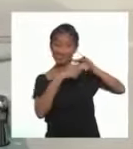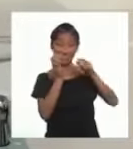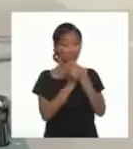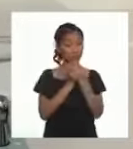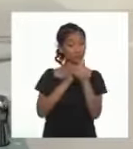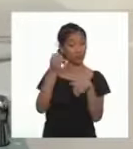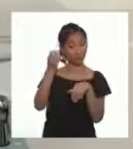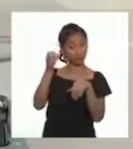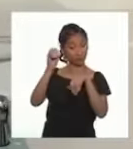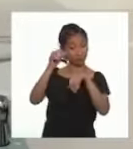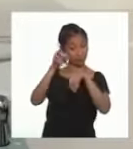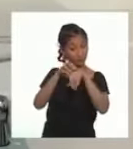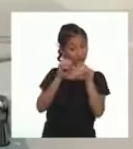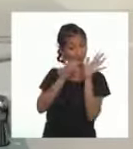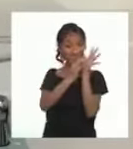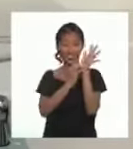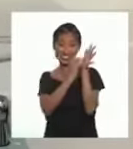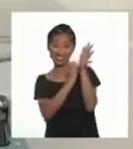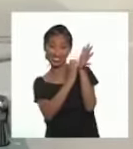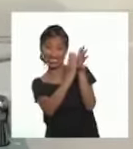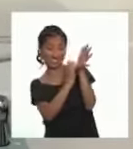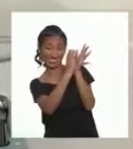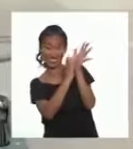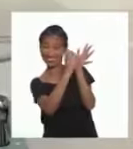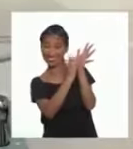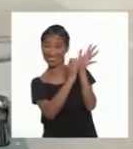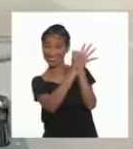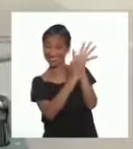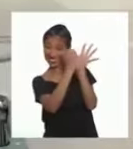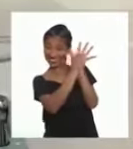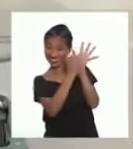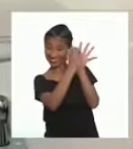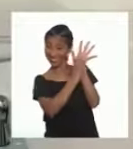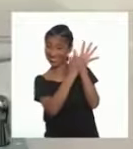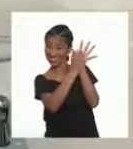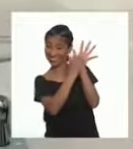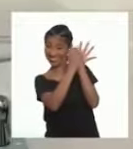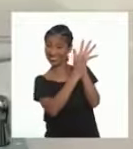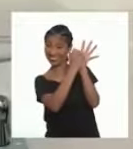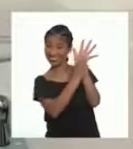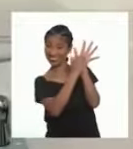Nuestras uñas las ponemos a la palma y también las frotamos.